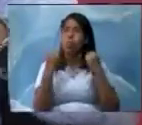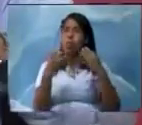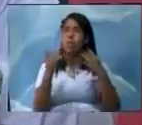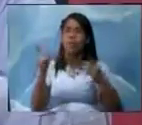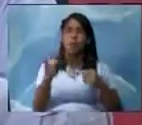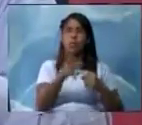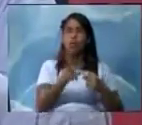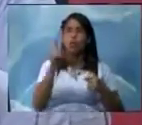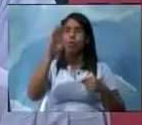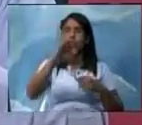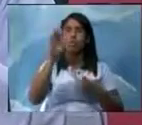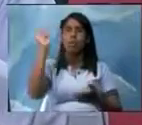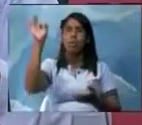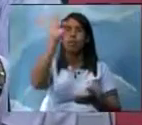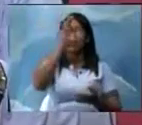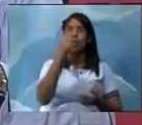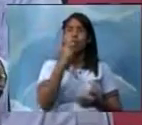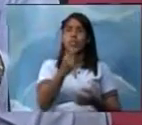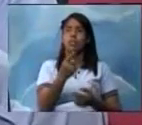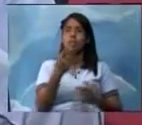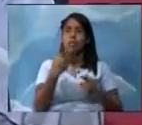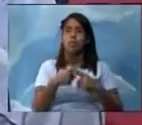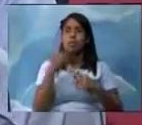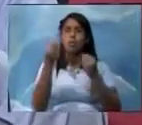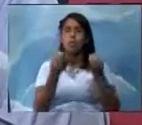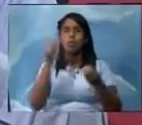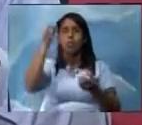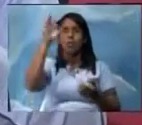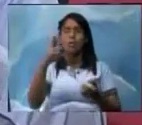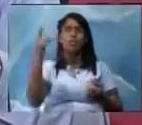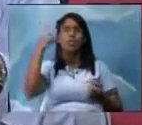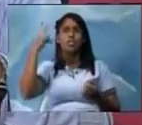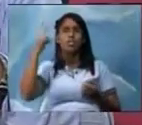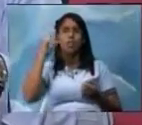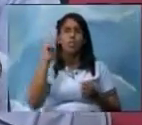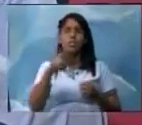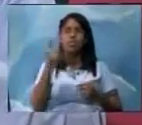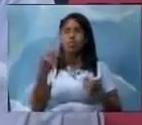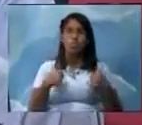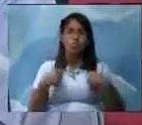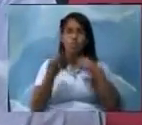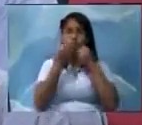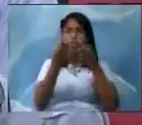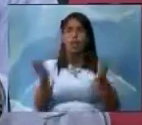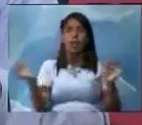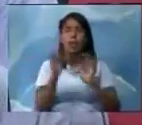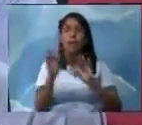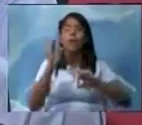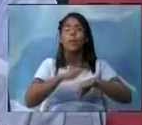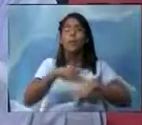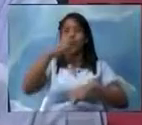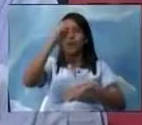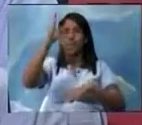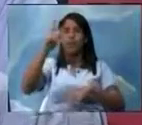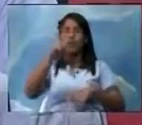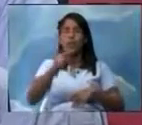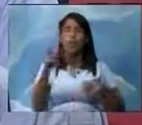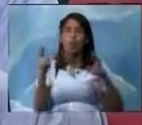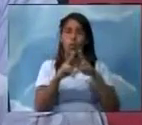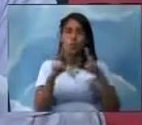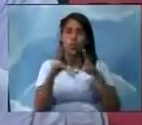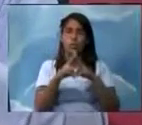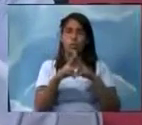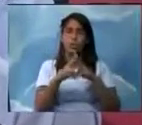personas cuando se está predicando dice pero cómo el pastor sabe de esto si no se lo he contado a nadie porque Dios te